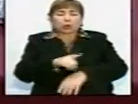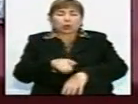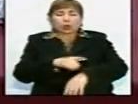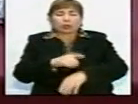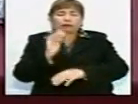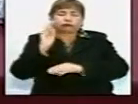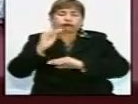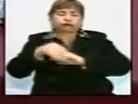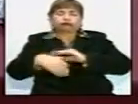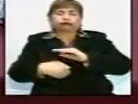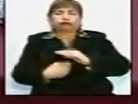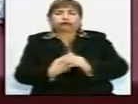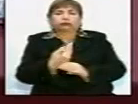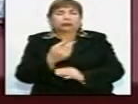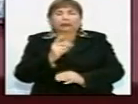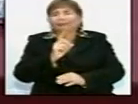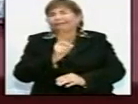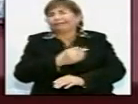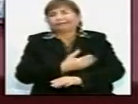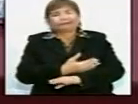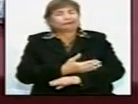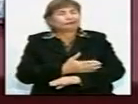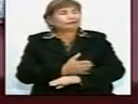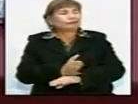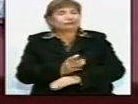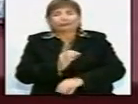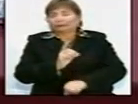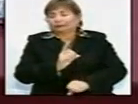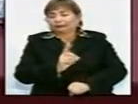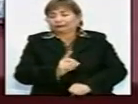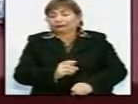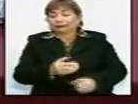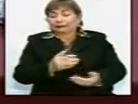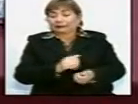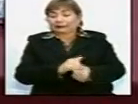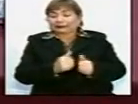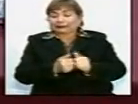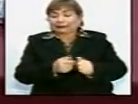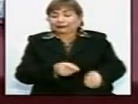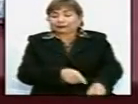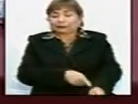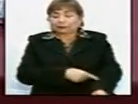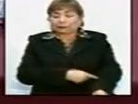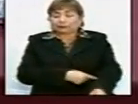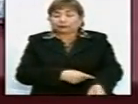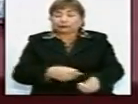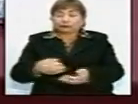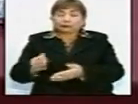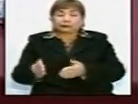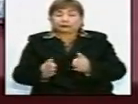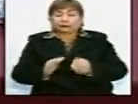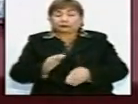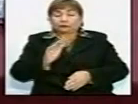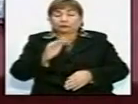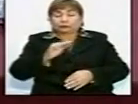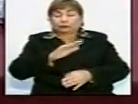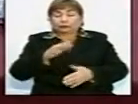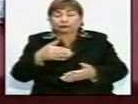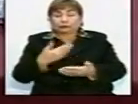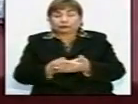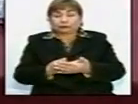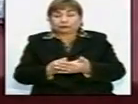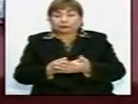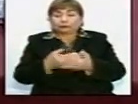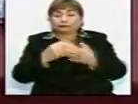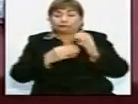ya no nos estamos demorando o sea estamos aparte de cambiar costumbres de vida nosotros como parte de toda la plataforma con